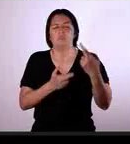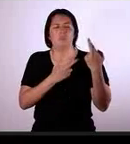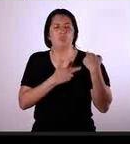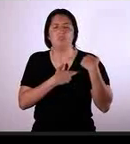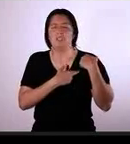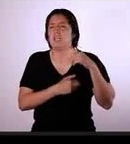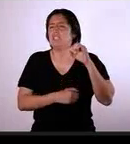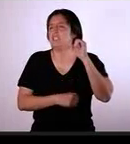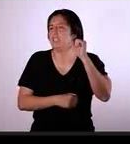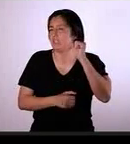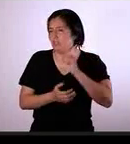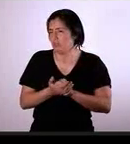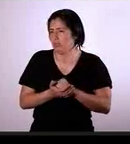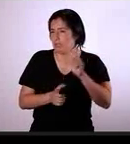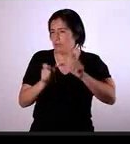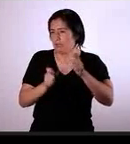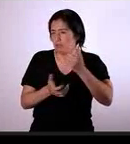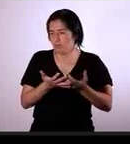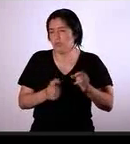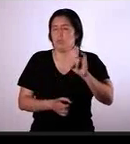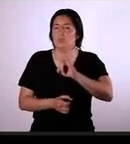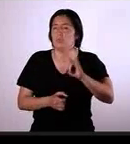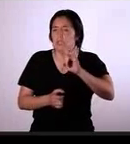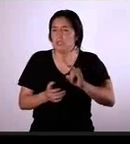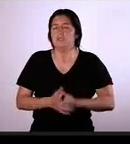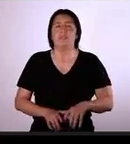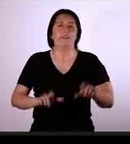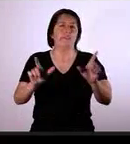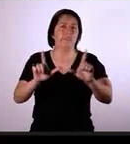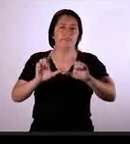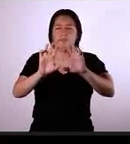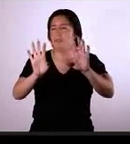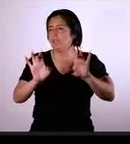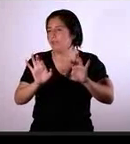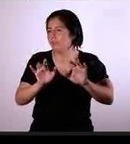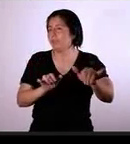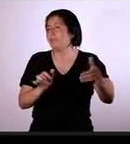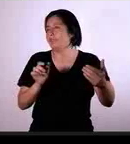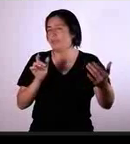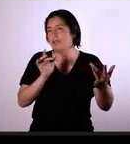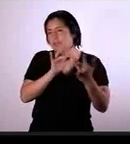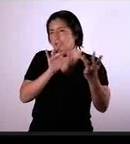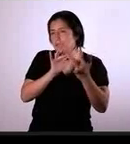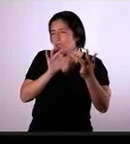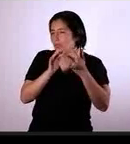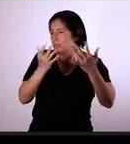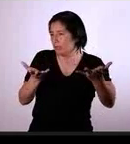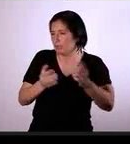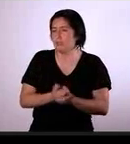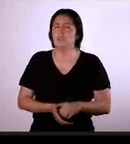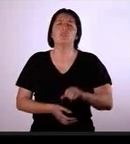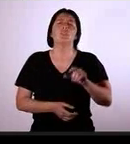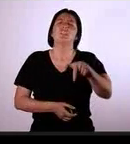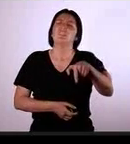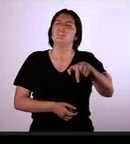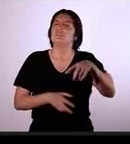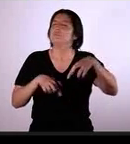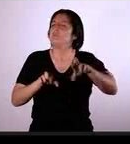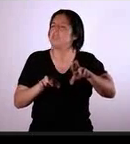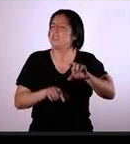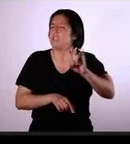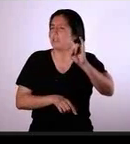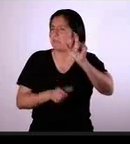usuarios de los servicios públicos de telecomunicaciones. Esto va a permitir que los usuarios que tienen discapacidad